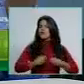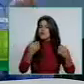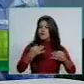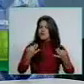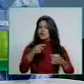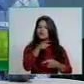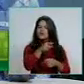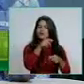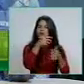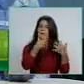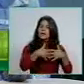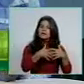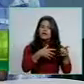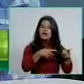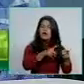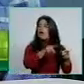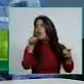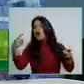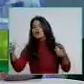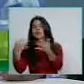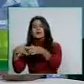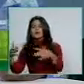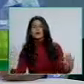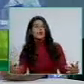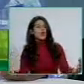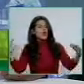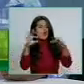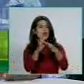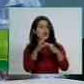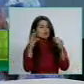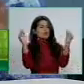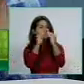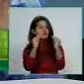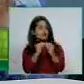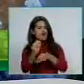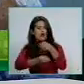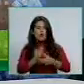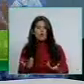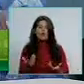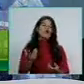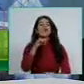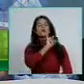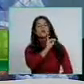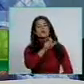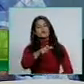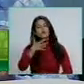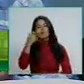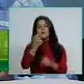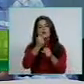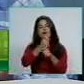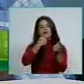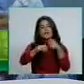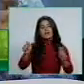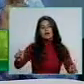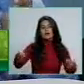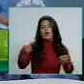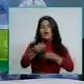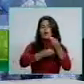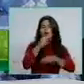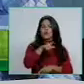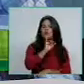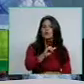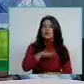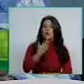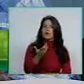de cuáles son los puntos que nos unen, cuáles son los puntos que nos diferencian, cómo nosotros nos vemos como cazaberos, por ejemplo, de Cúpira, cómo nos vemos nosotros